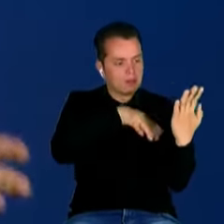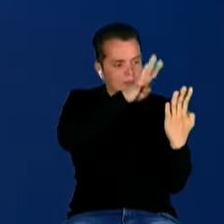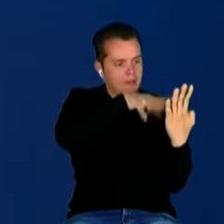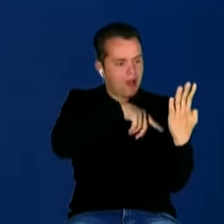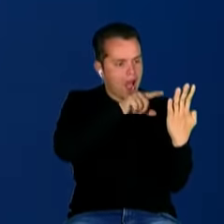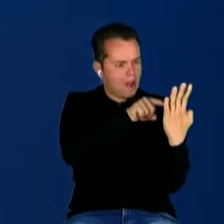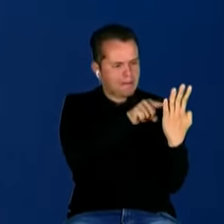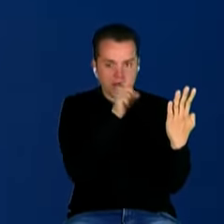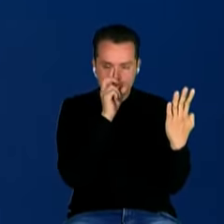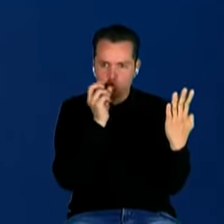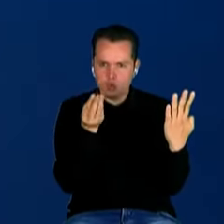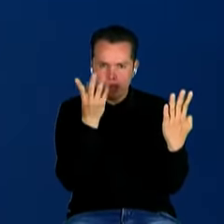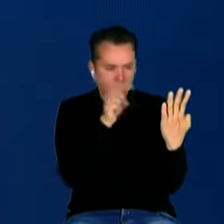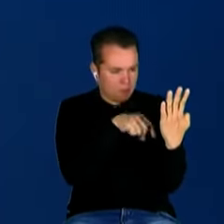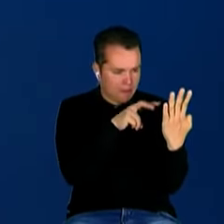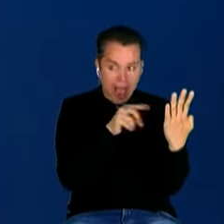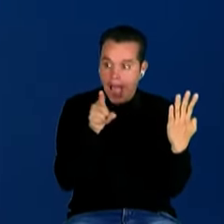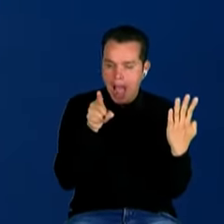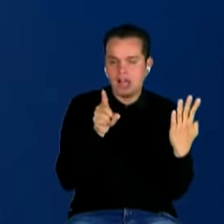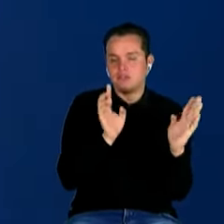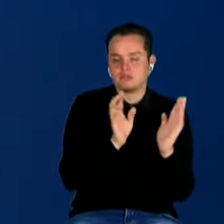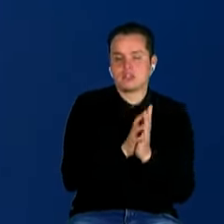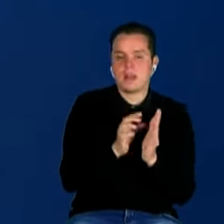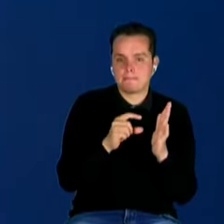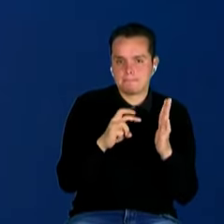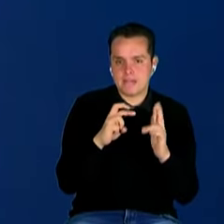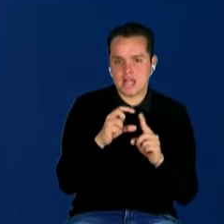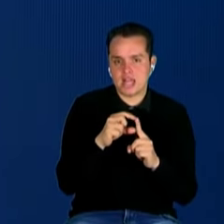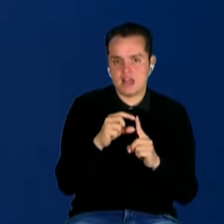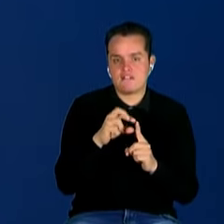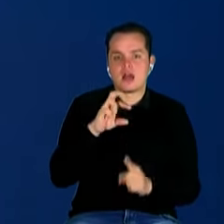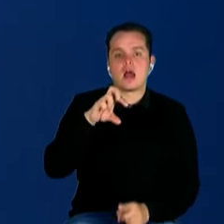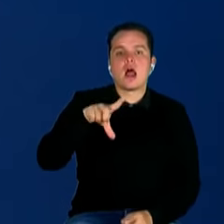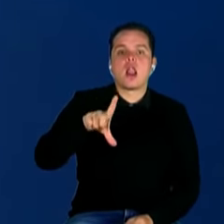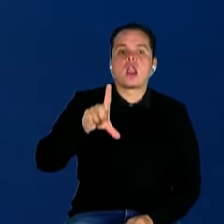lotes. De ahí viene la palabra lotería.